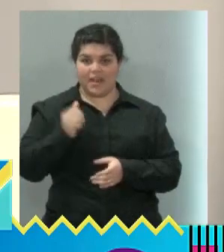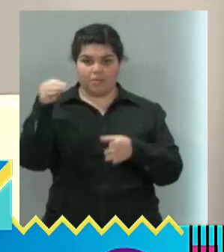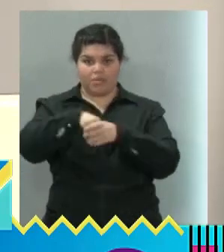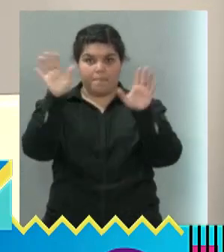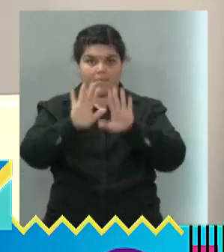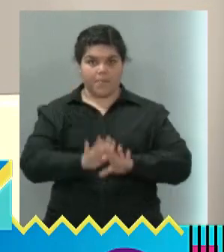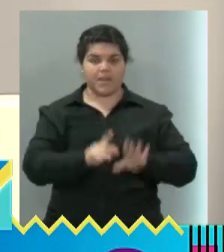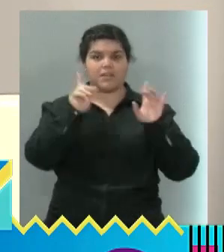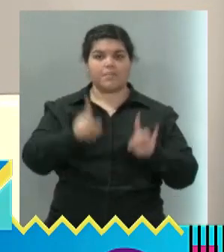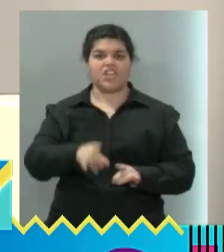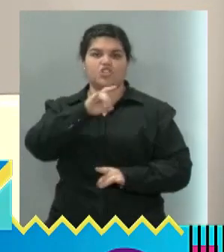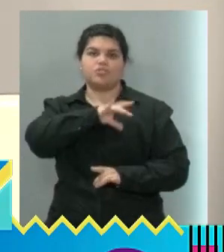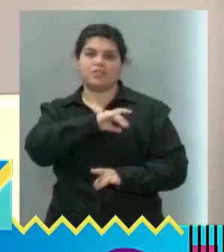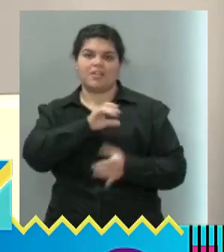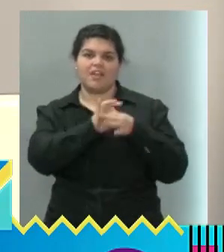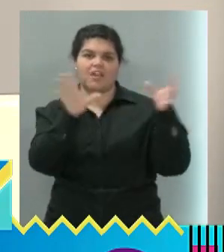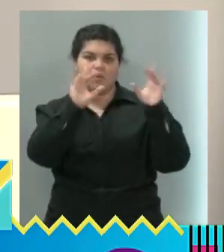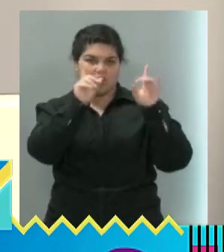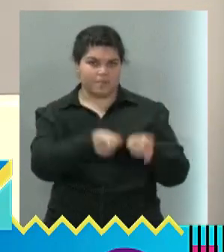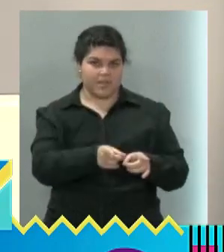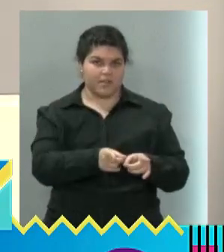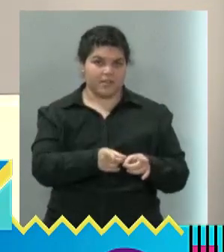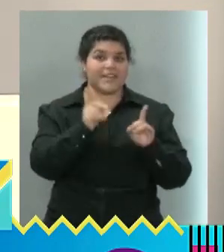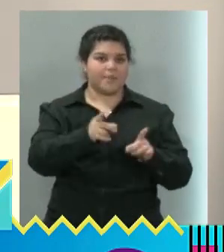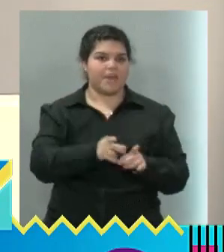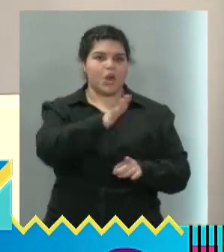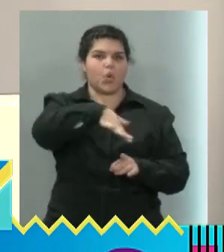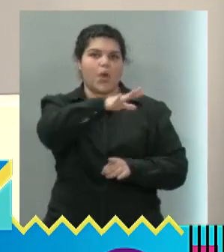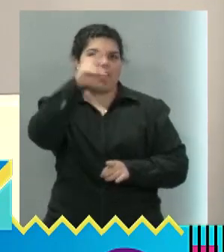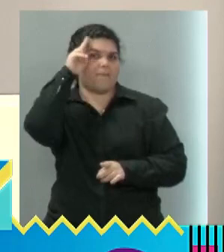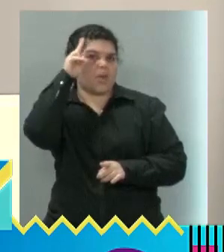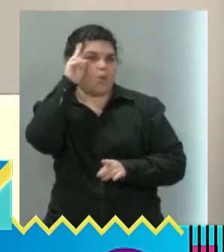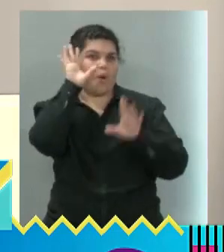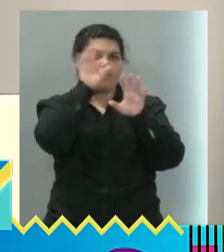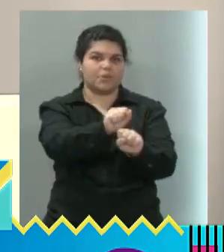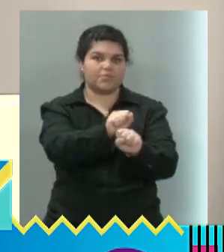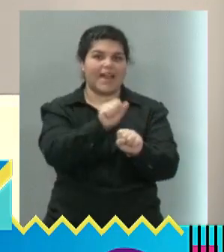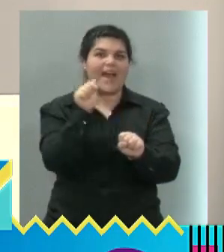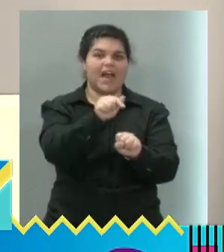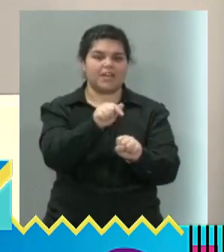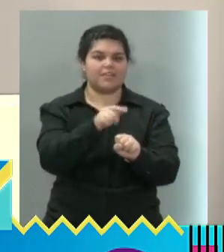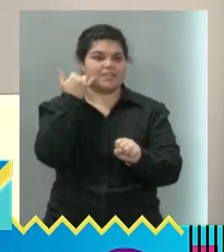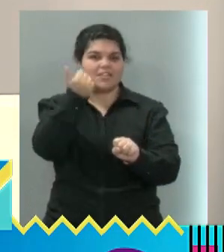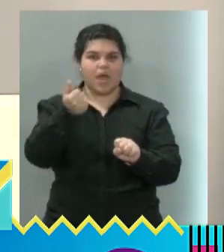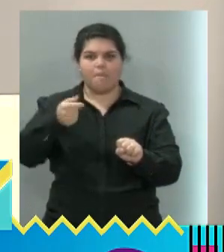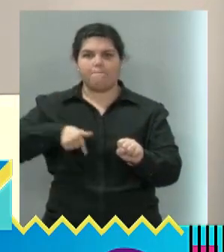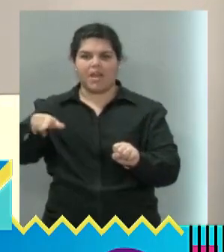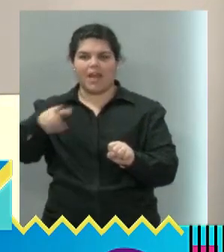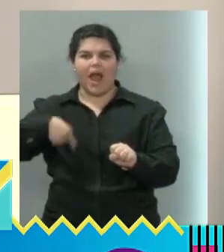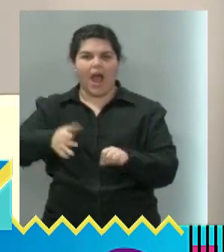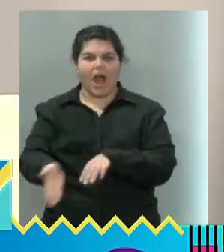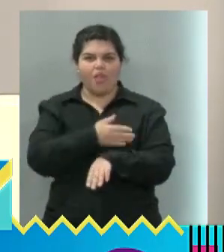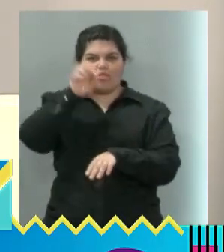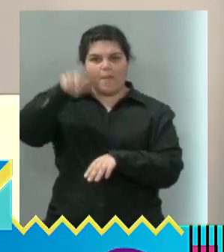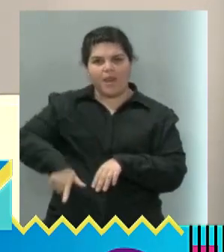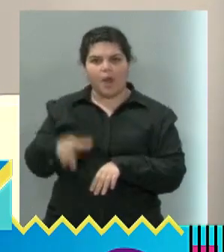Chile para la libertad, para la independencia y tomar Perú, con lo cual consolida de alguna manera militarmente esto. Pero San Martín